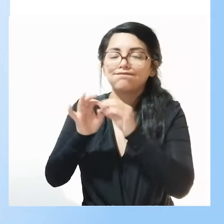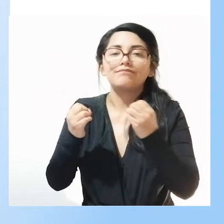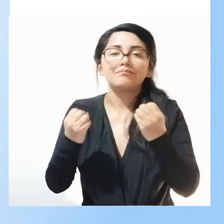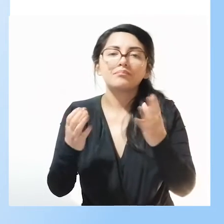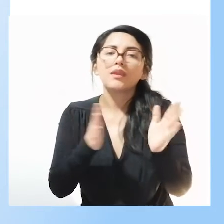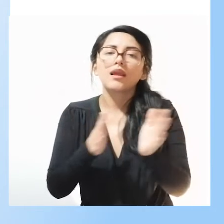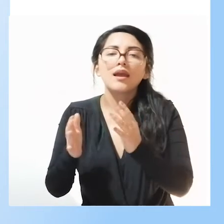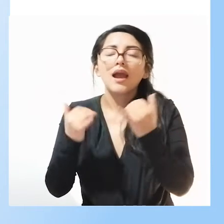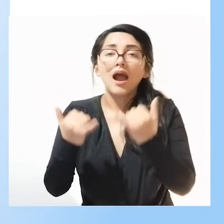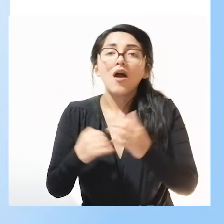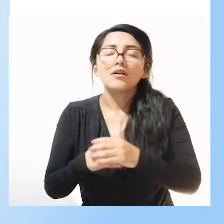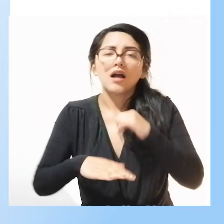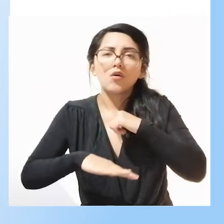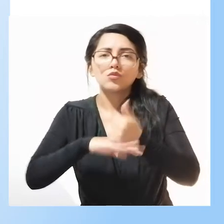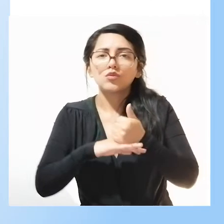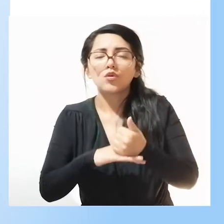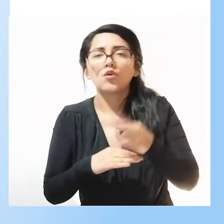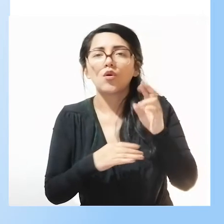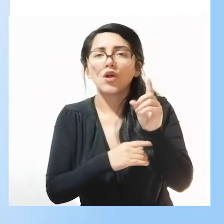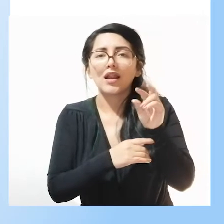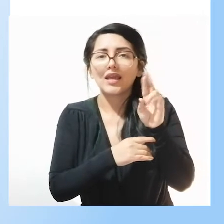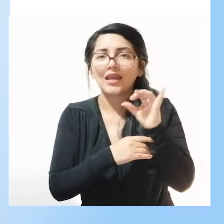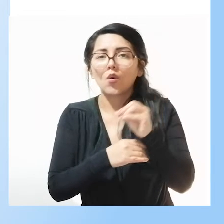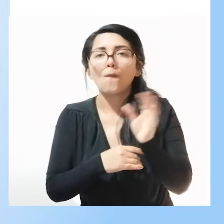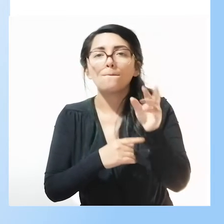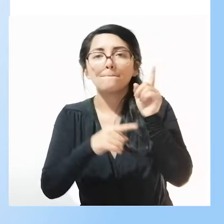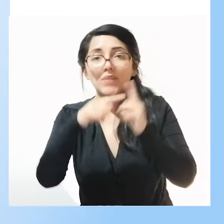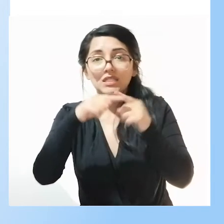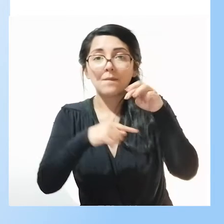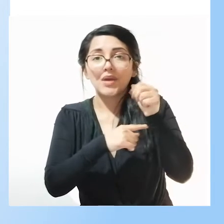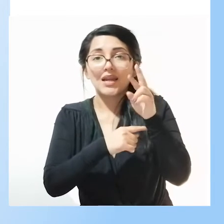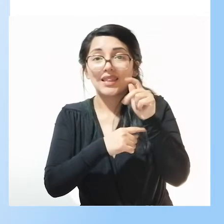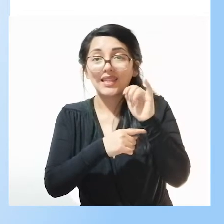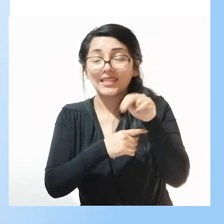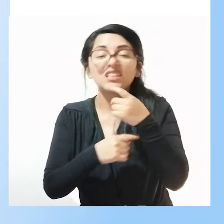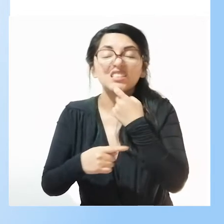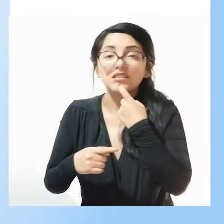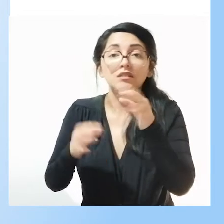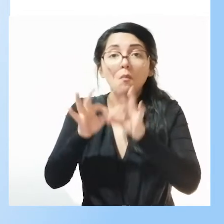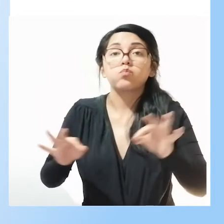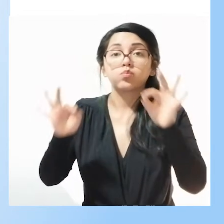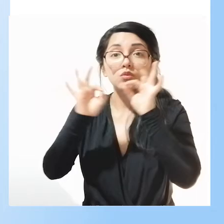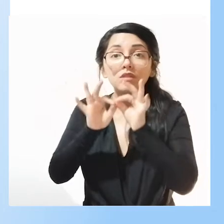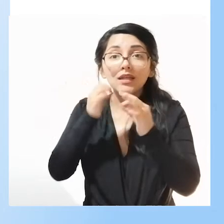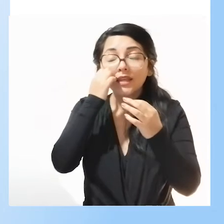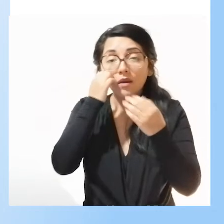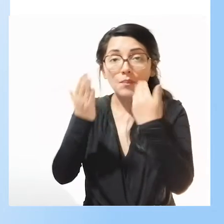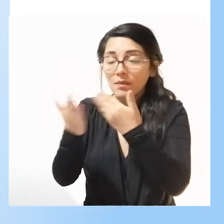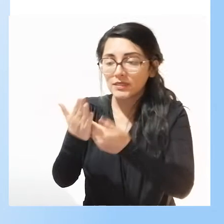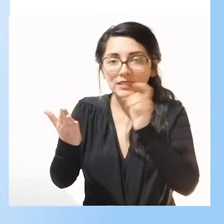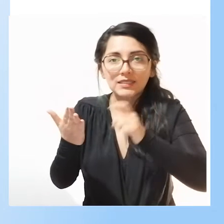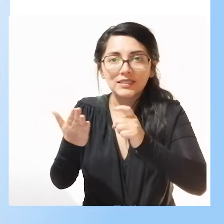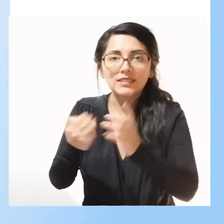Martín, las buenas prácticas tienen relación con resultados positivos, es decir, con eficacia. Y ellas